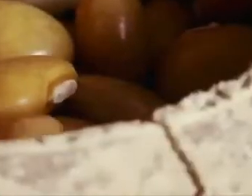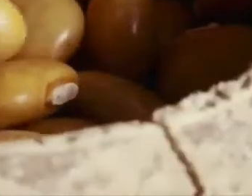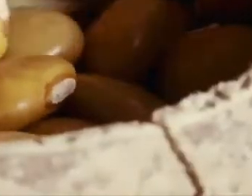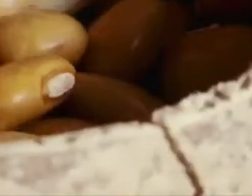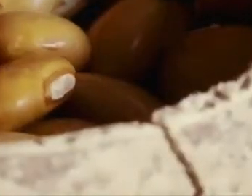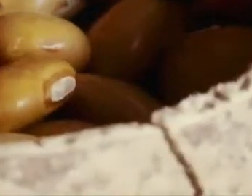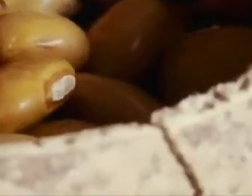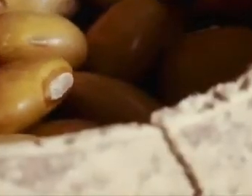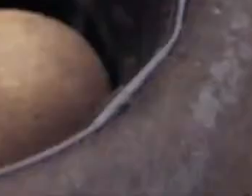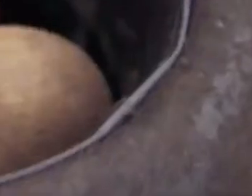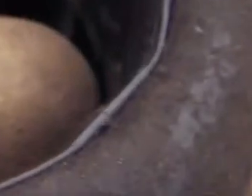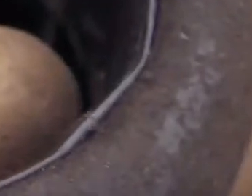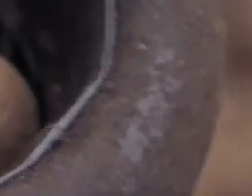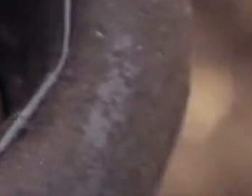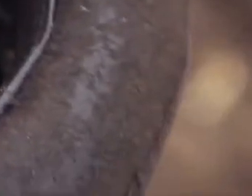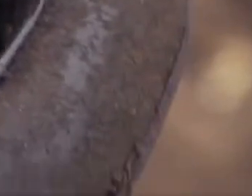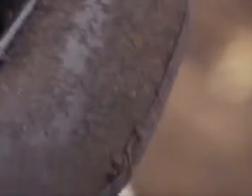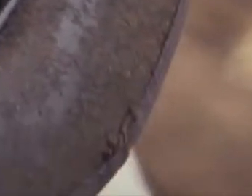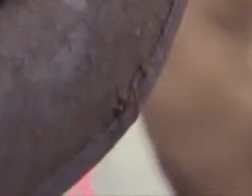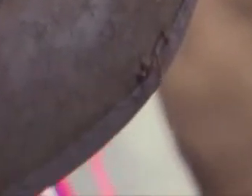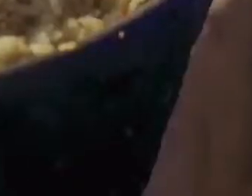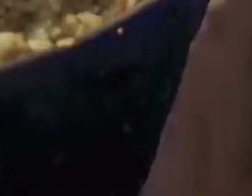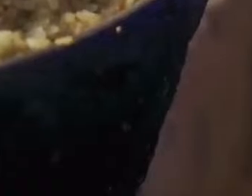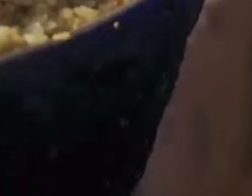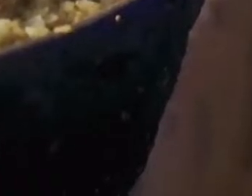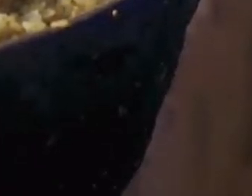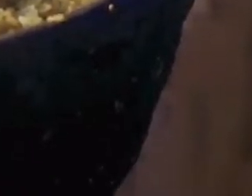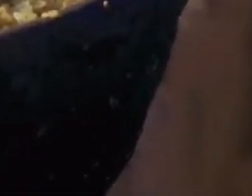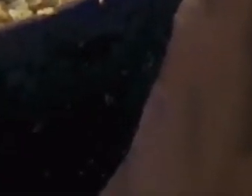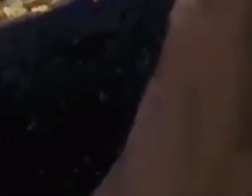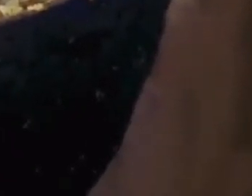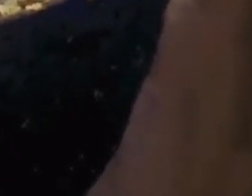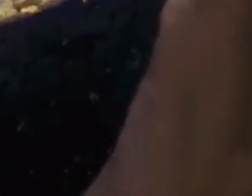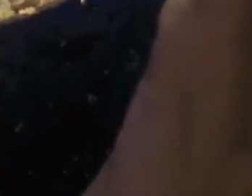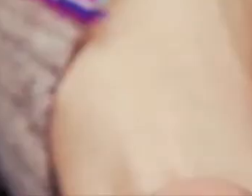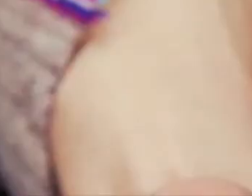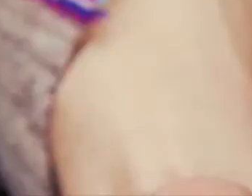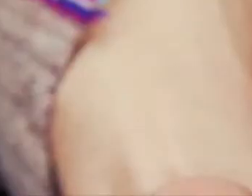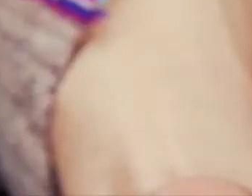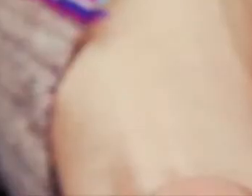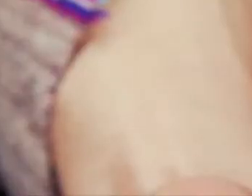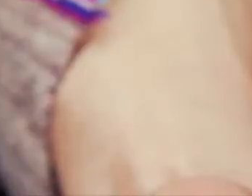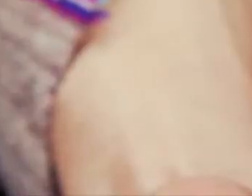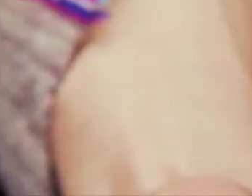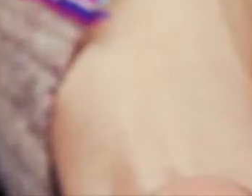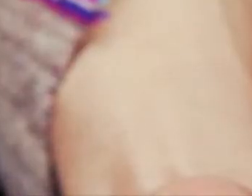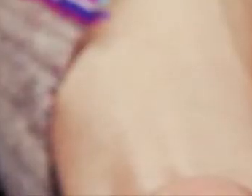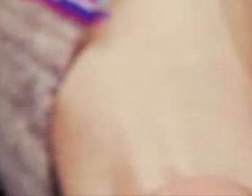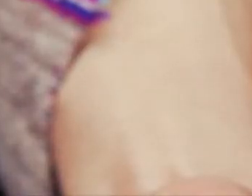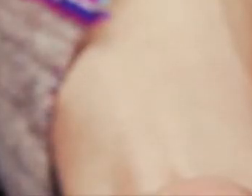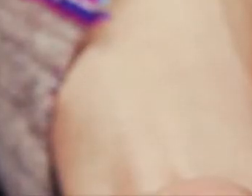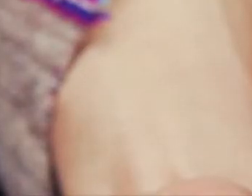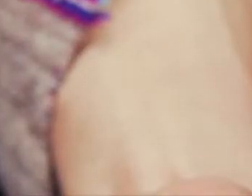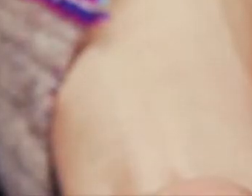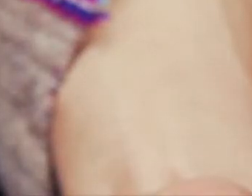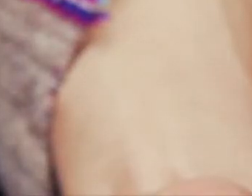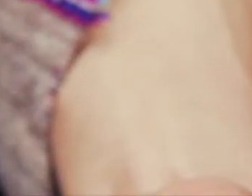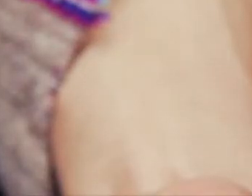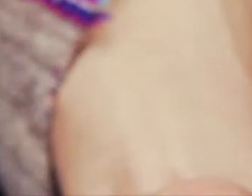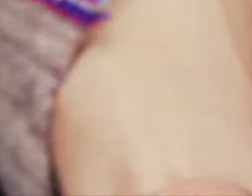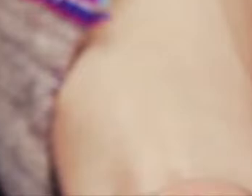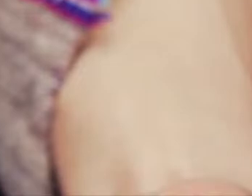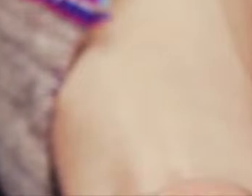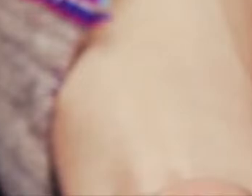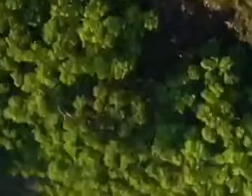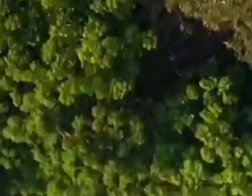La semilla, la alimentación garantiza la pervivencia de una humanidad. Es un tema de dignidad